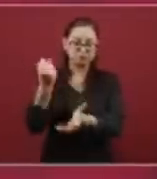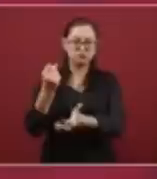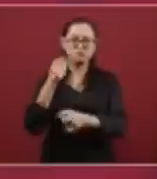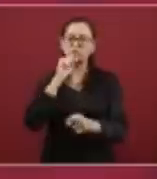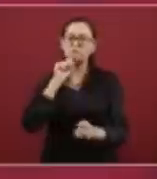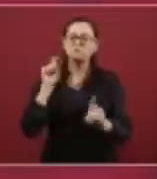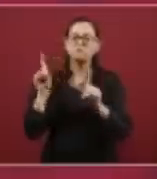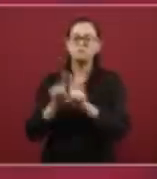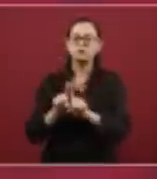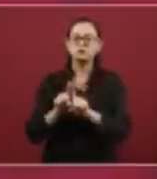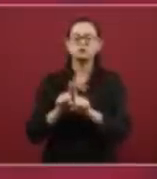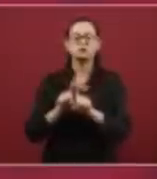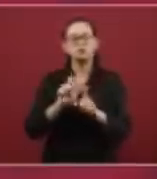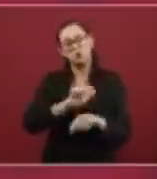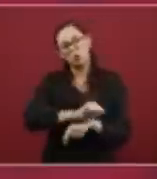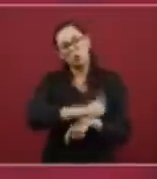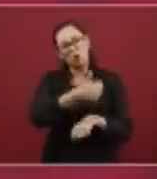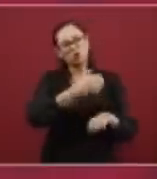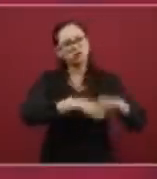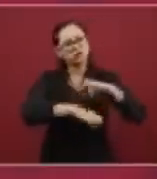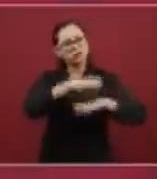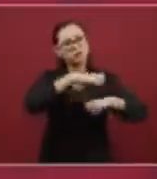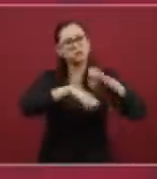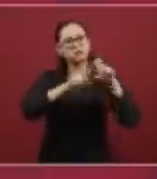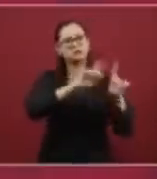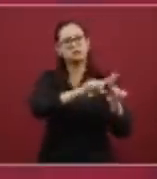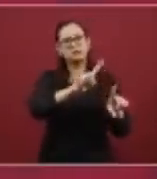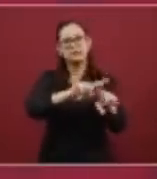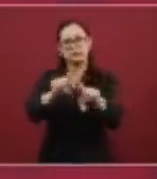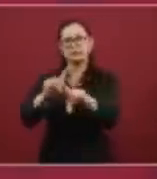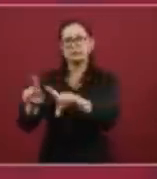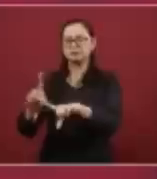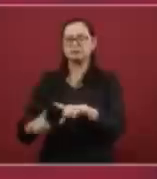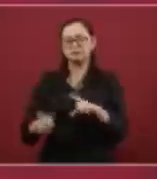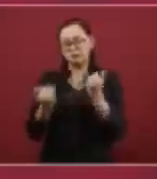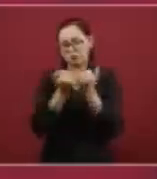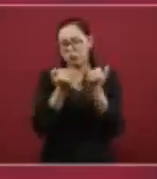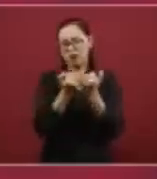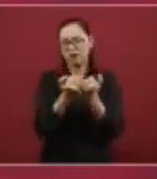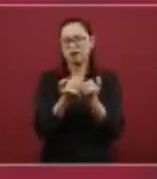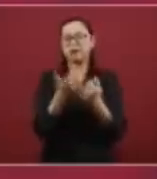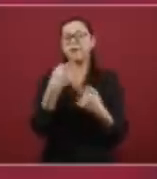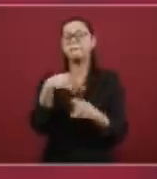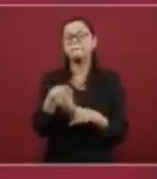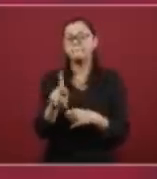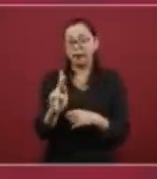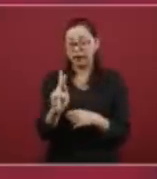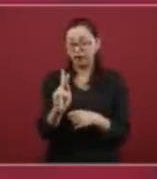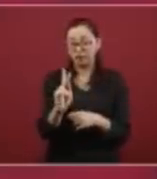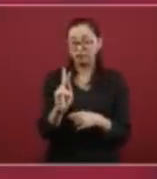inversionistas nacionales. Pero no solo eso. Él